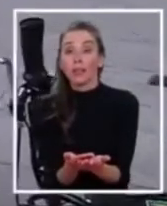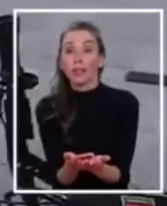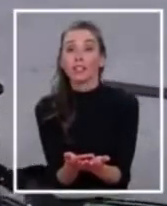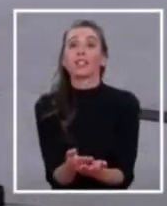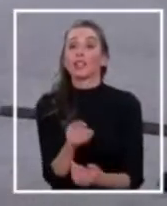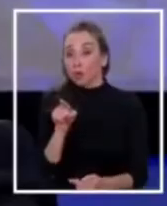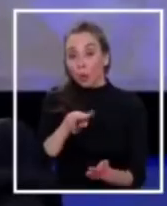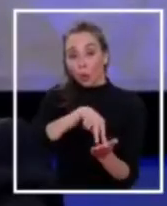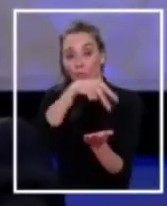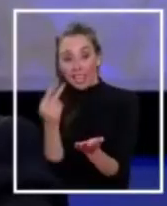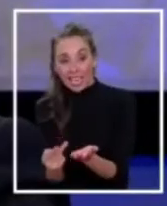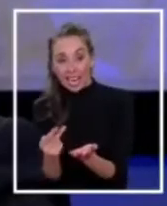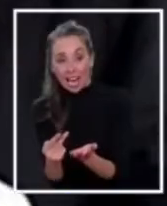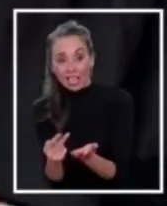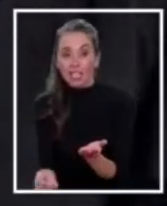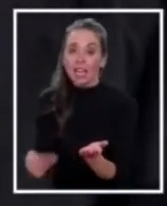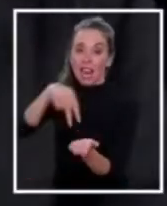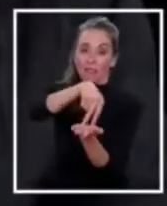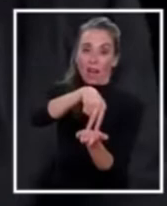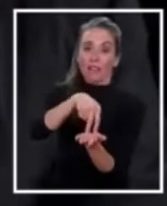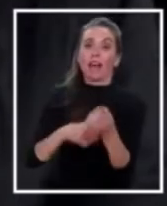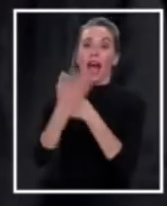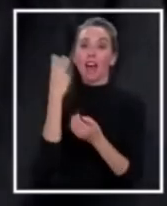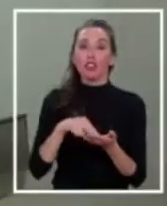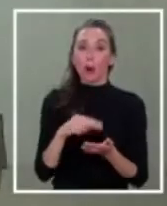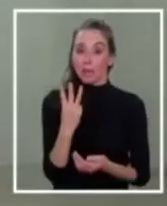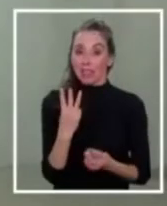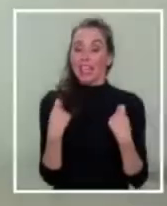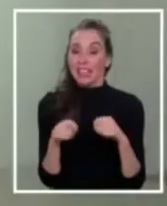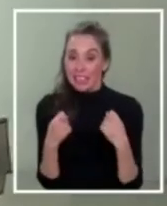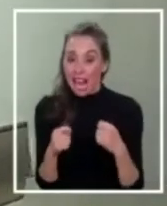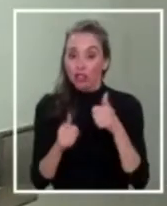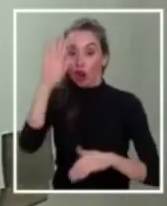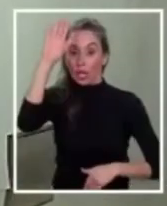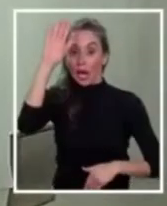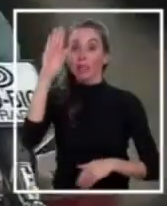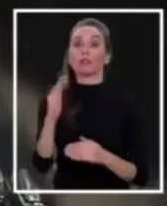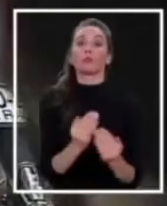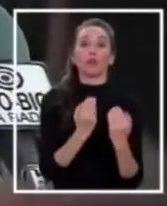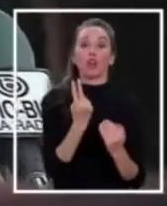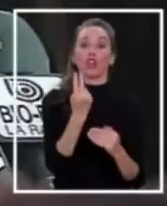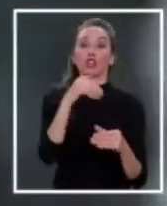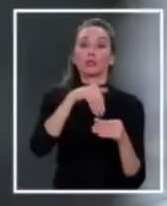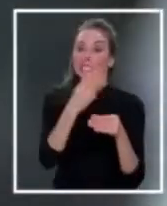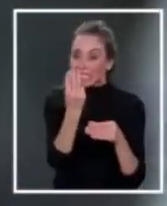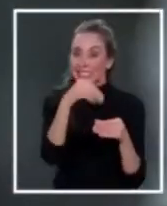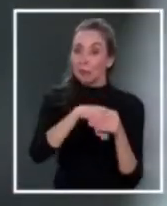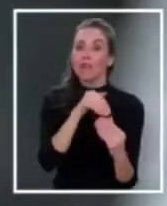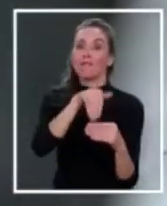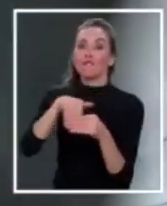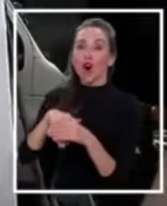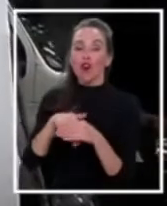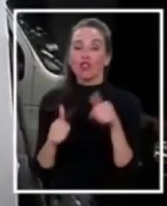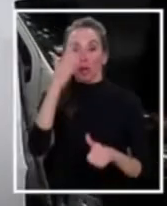Si tú te caes, levántate. En 2013 ya lo intentó obteniendo casi 13.000 votos en las elecciones presidenciales,